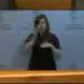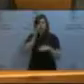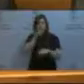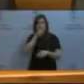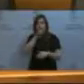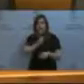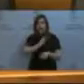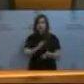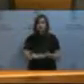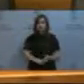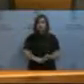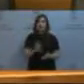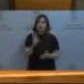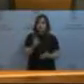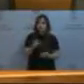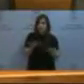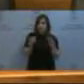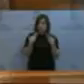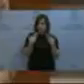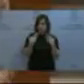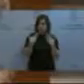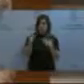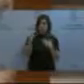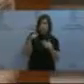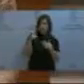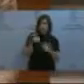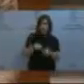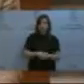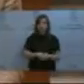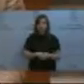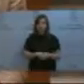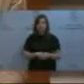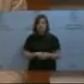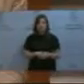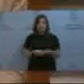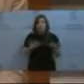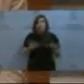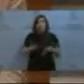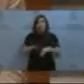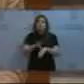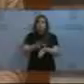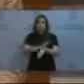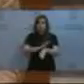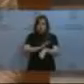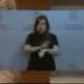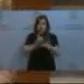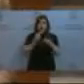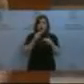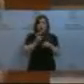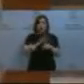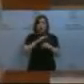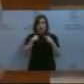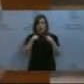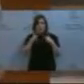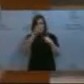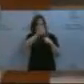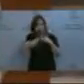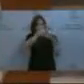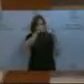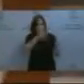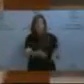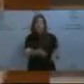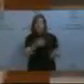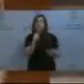palabra. Sí, muchas gracias, señor presidente. Pues la consejería, señor diputado, señor Bentacueli, toma en